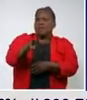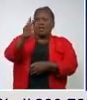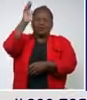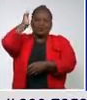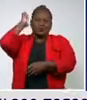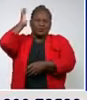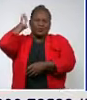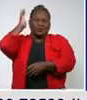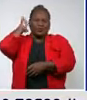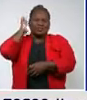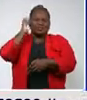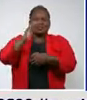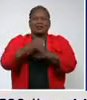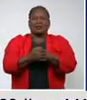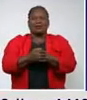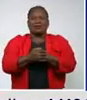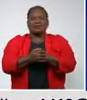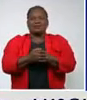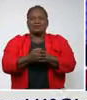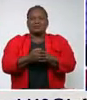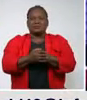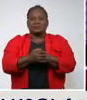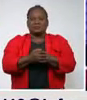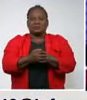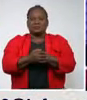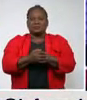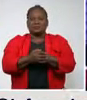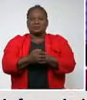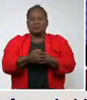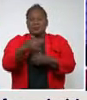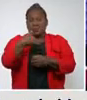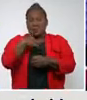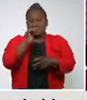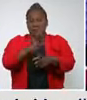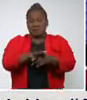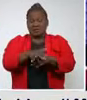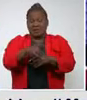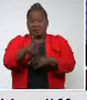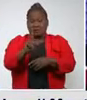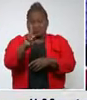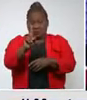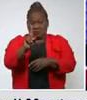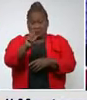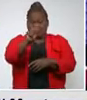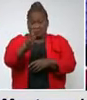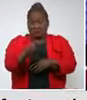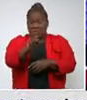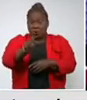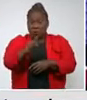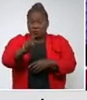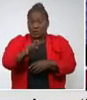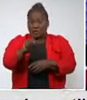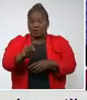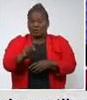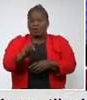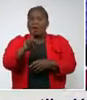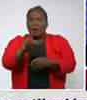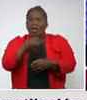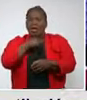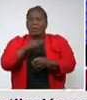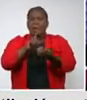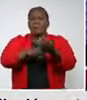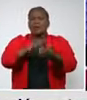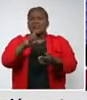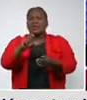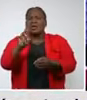transmisión de conferencia de prensa y voy a comenzar con una que se reitera. Preguntan, ¿un PCR puede ser o